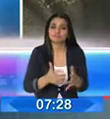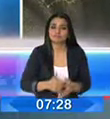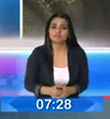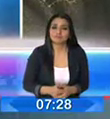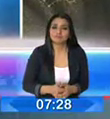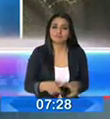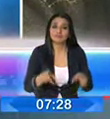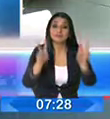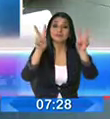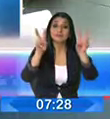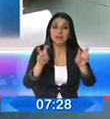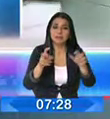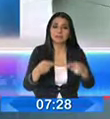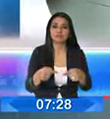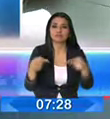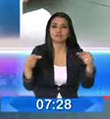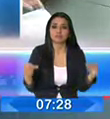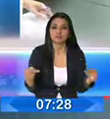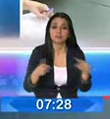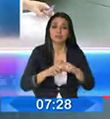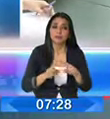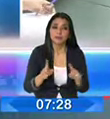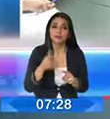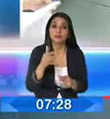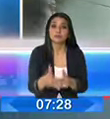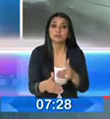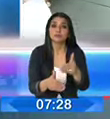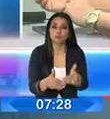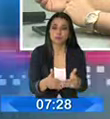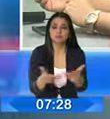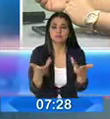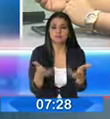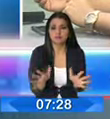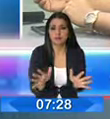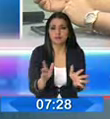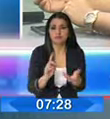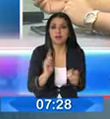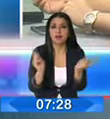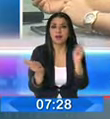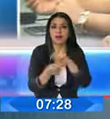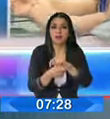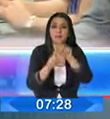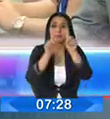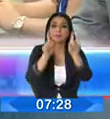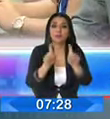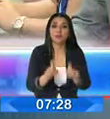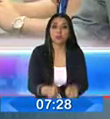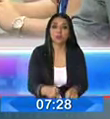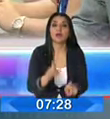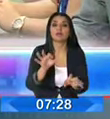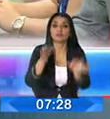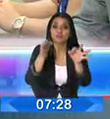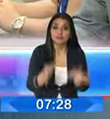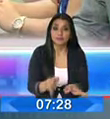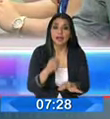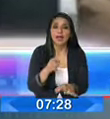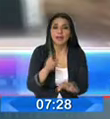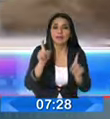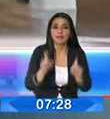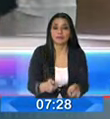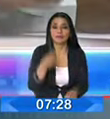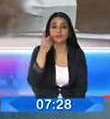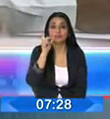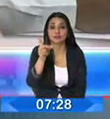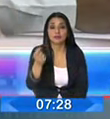precisamente estos temas que los dividen. Pero eso puede cambiar en los próximos días cuando ya se conozcan los contenidos de la consulta. Ahí ellos deberán decidir